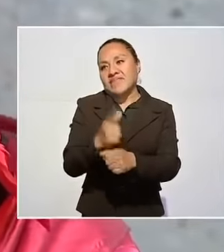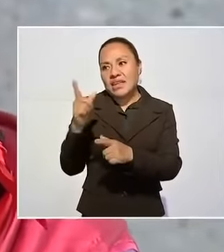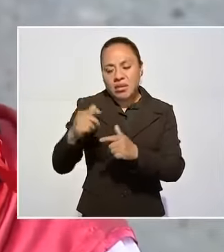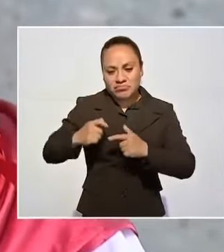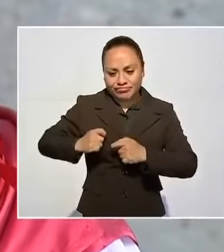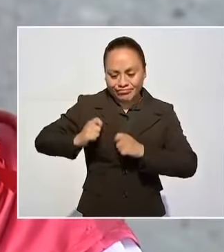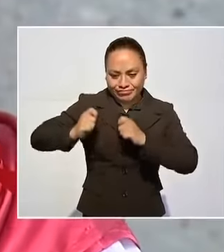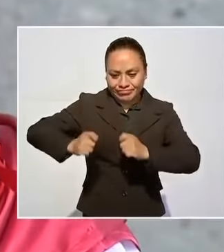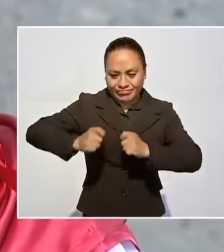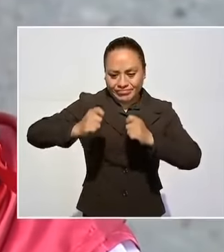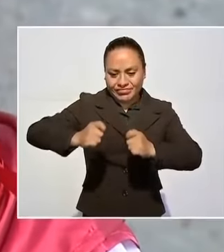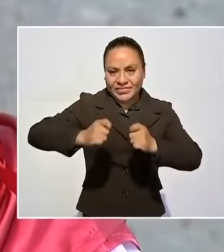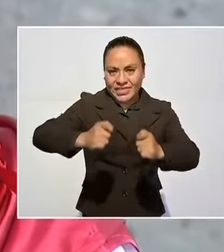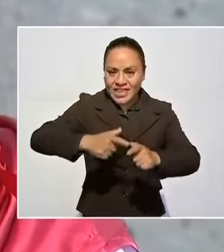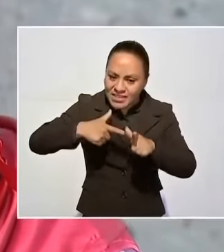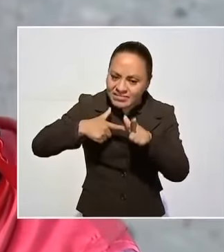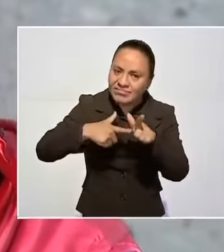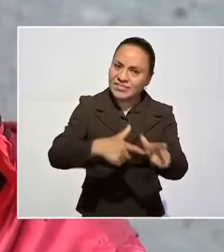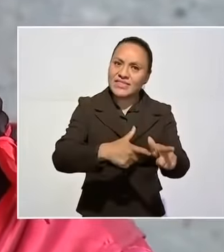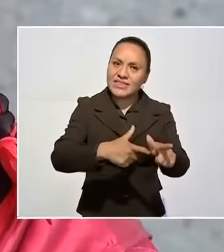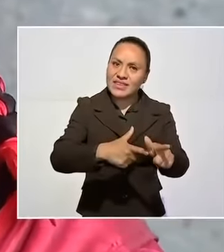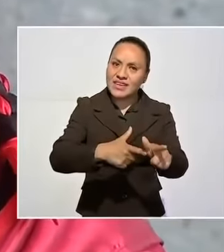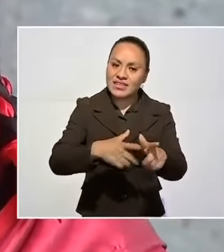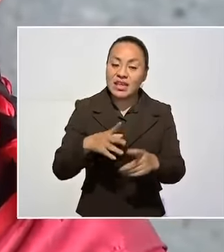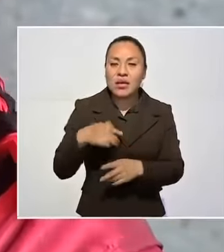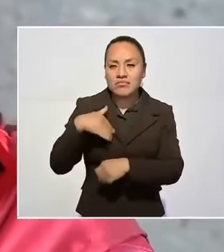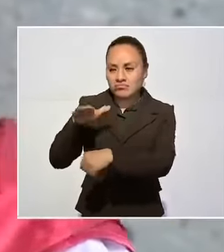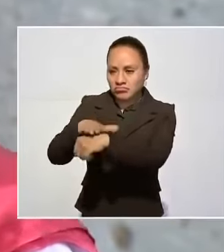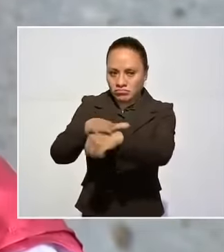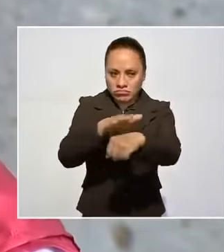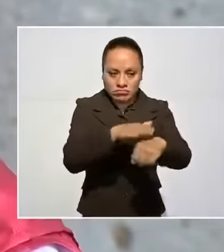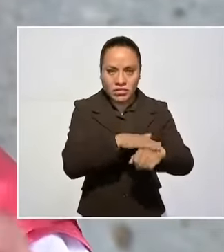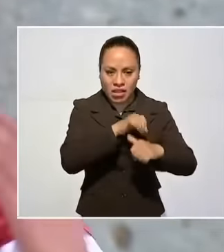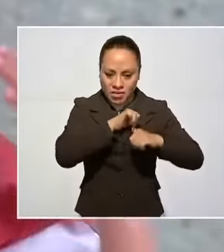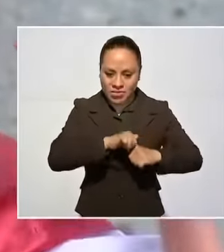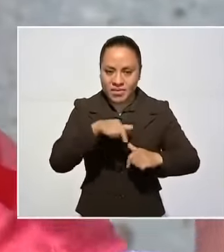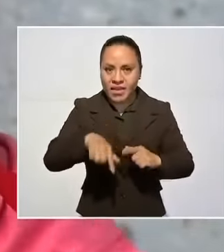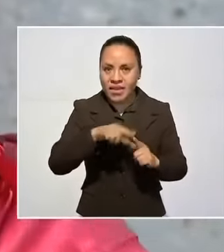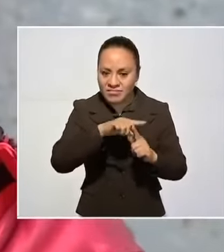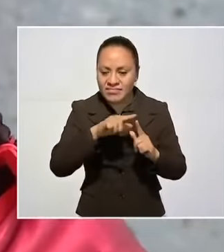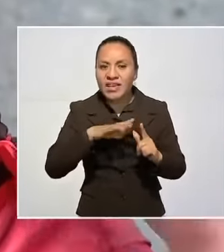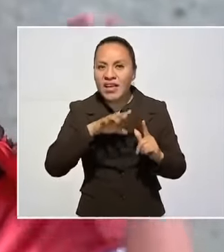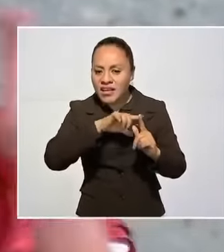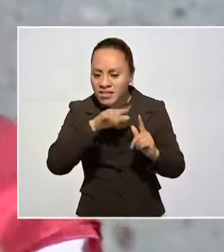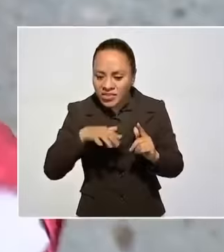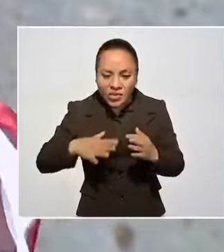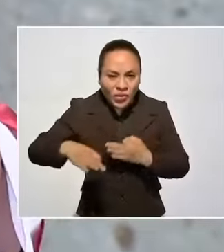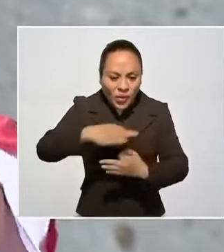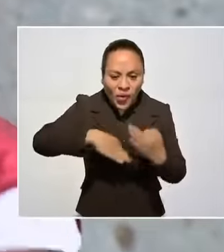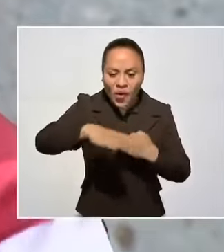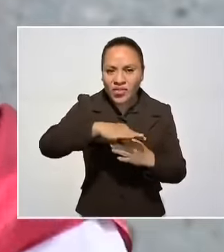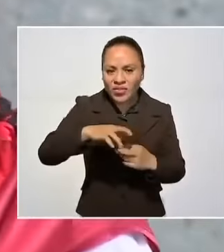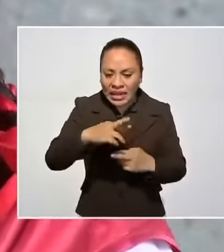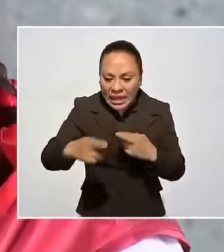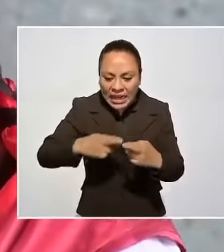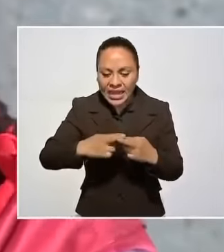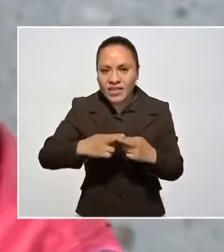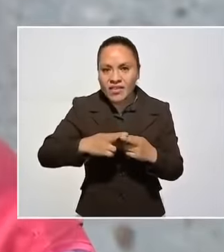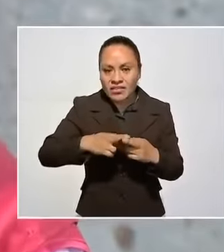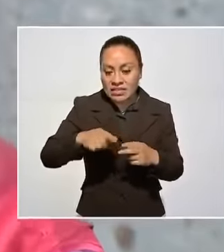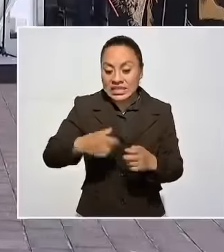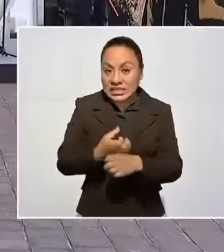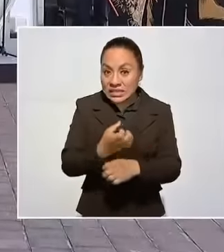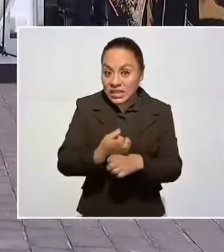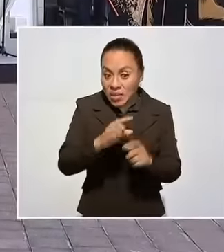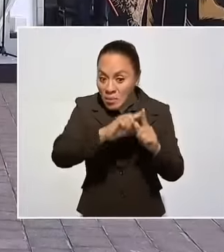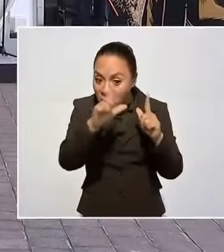vigente. Hago un llamado a las autoridades de mi región, de mi estado y de mi país a ser